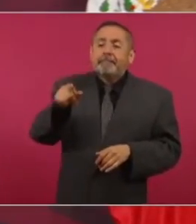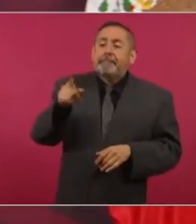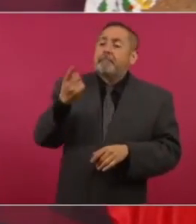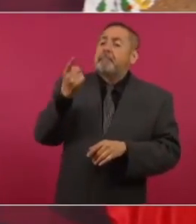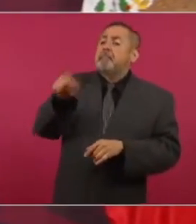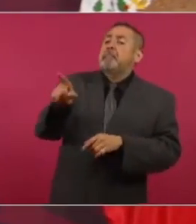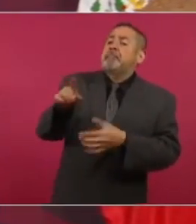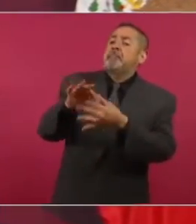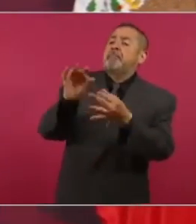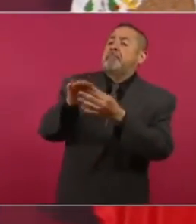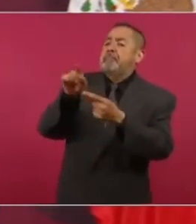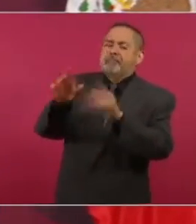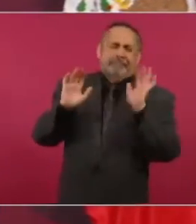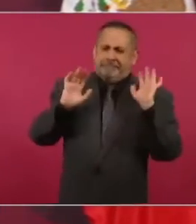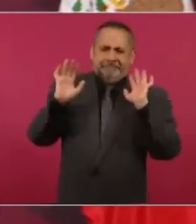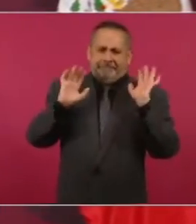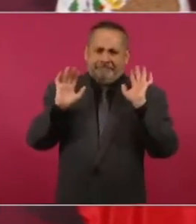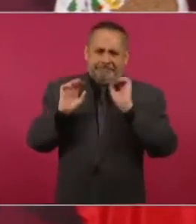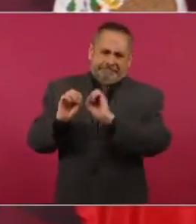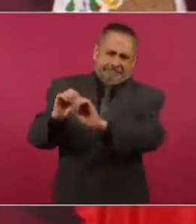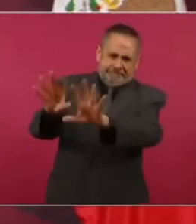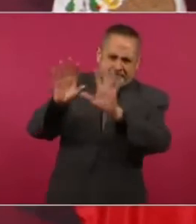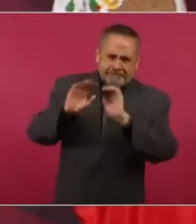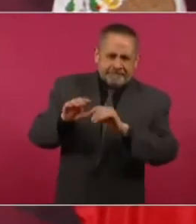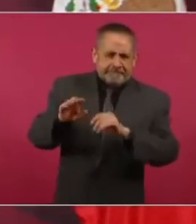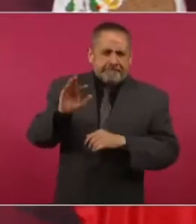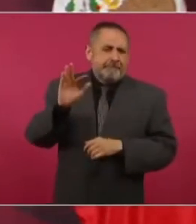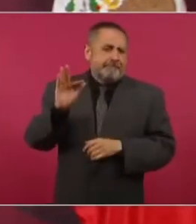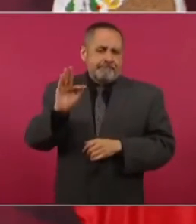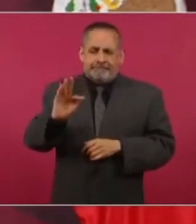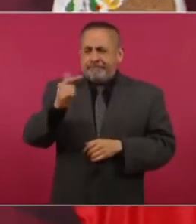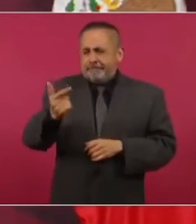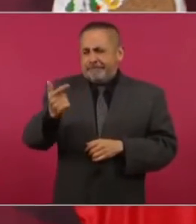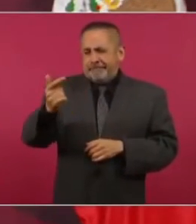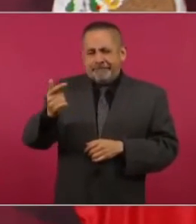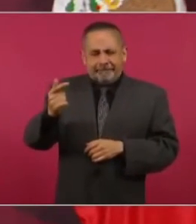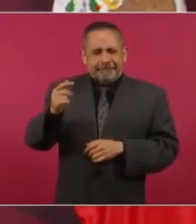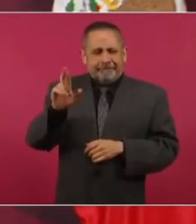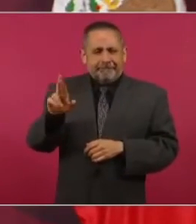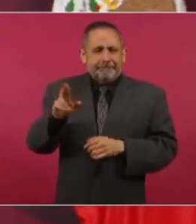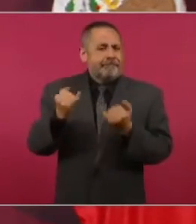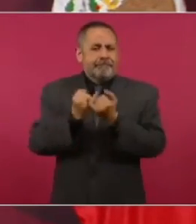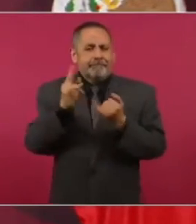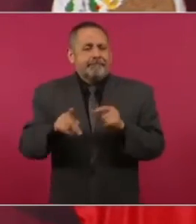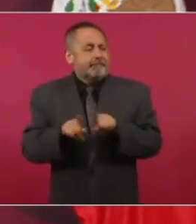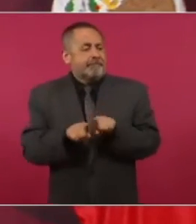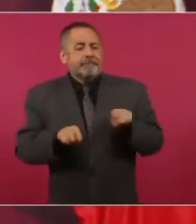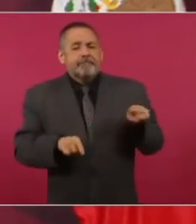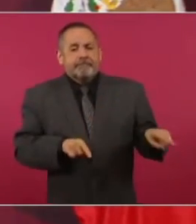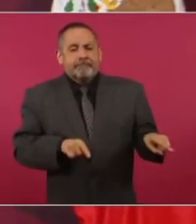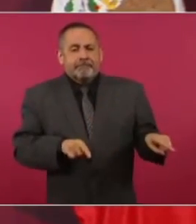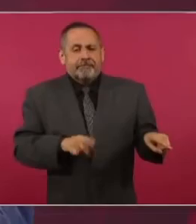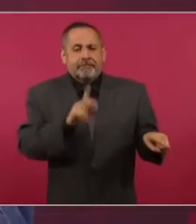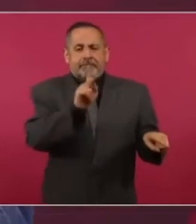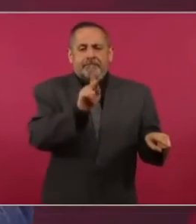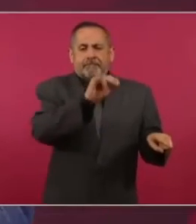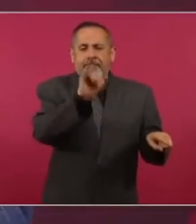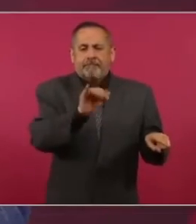darle instrucción, como tampoco aquí lo acabamos de hablar en el caso del Poder